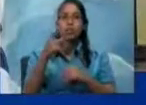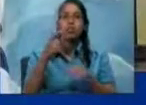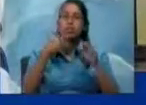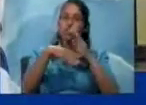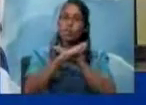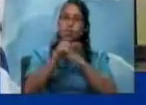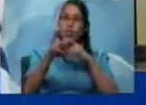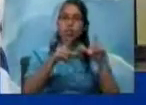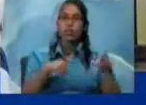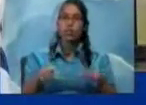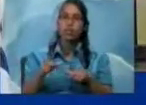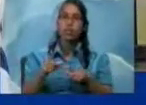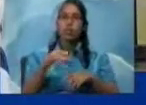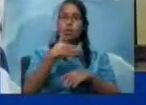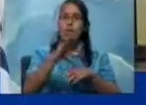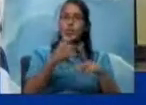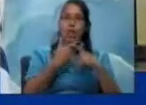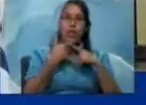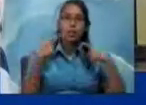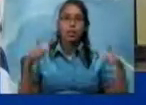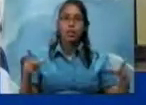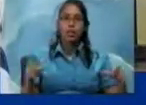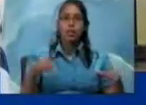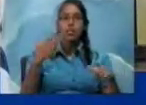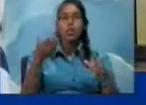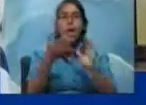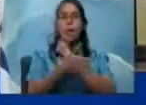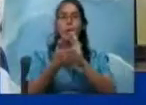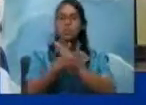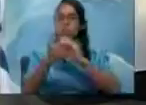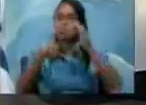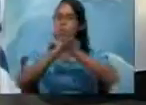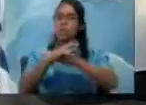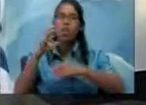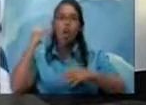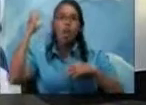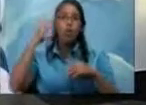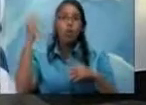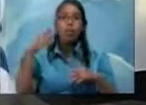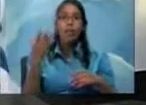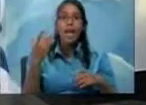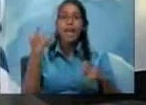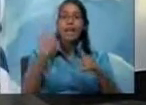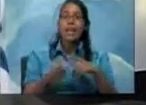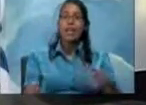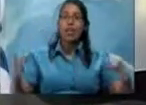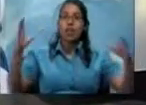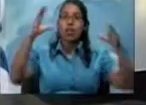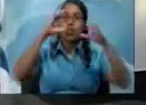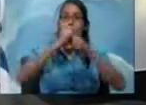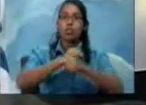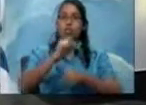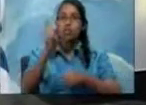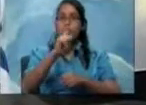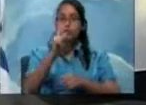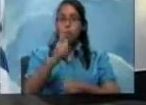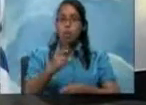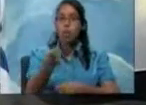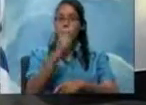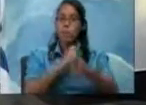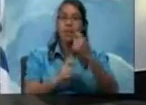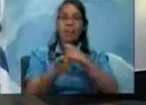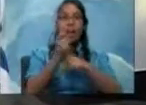así Rueda libre Qué pasó mi Henry dice y aquella noche no pescaron